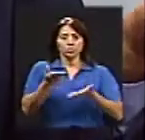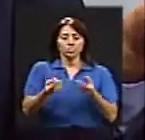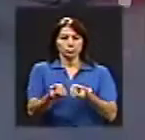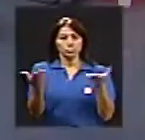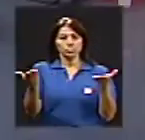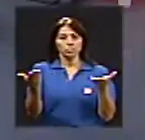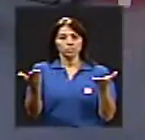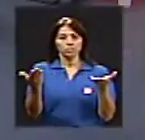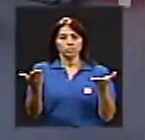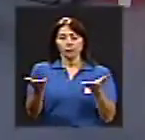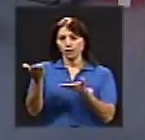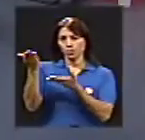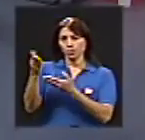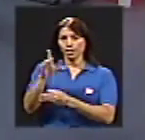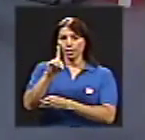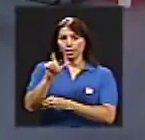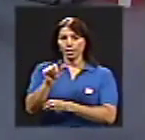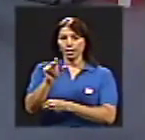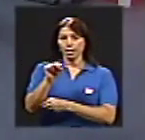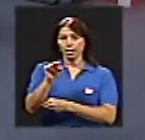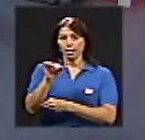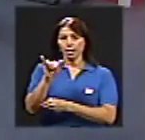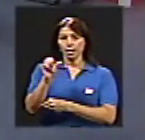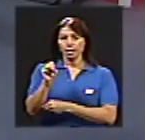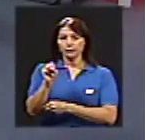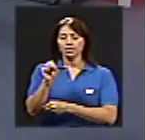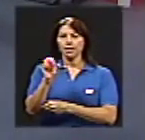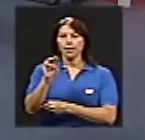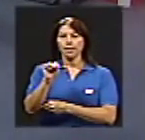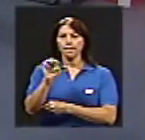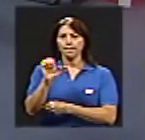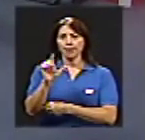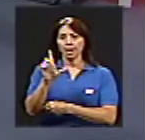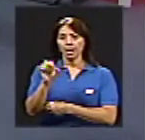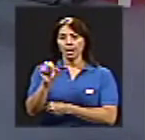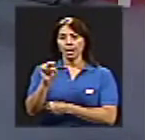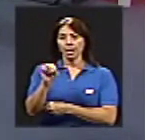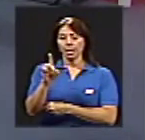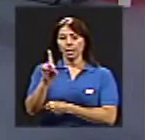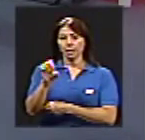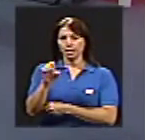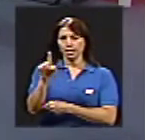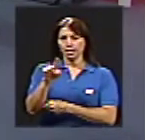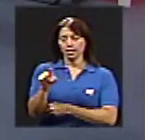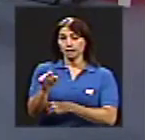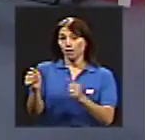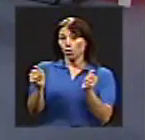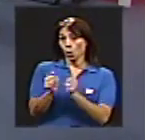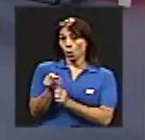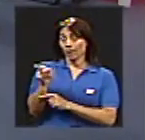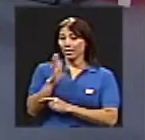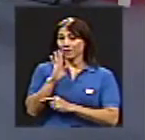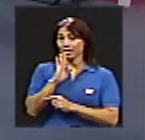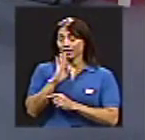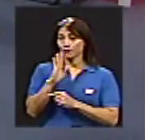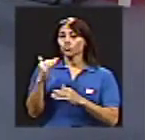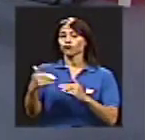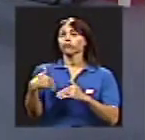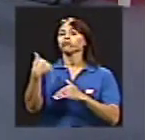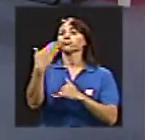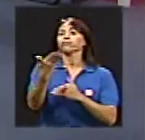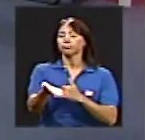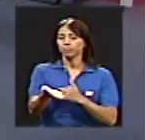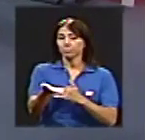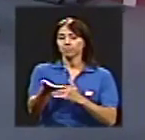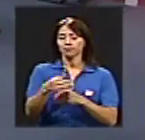públicos, a don Denis Meléndez, con quien conversaremos una vez que el canal nos dé